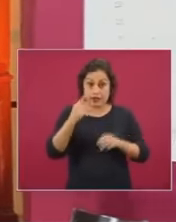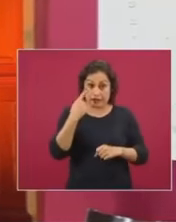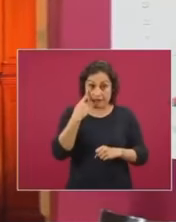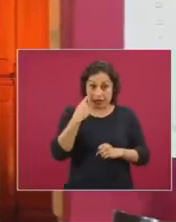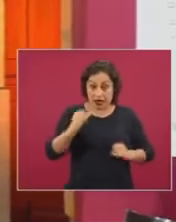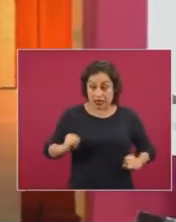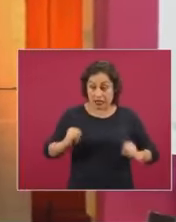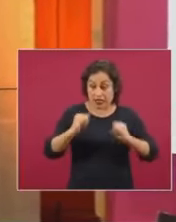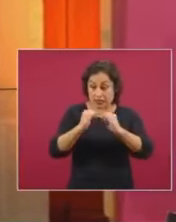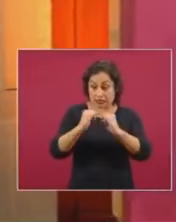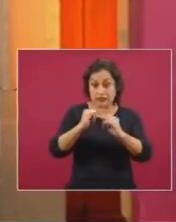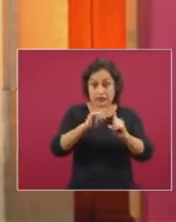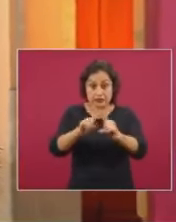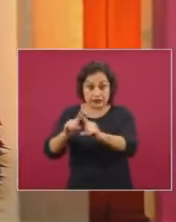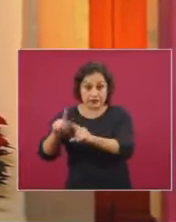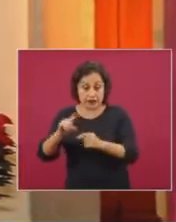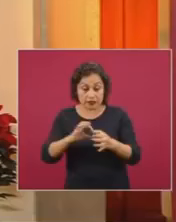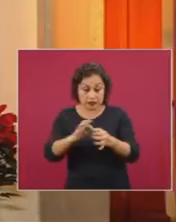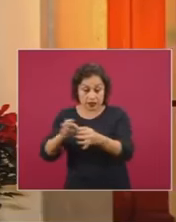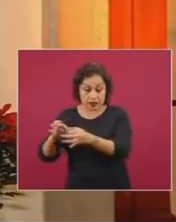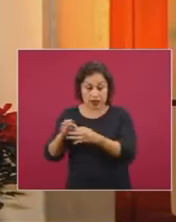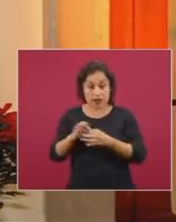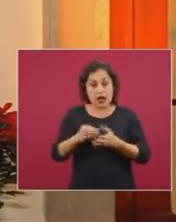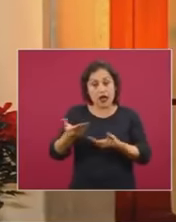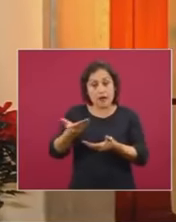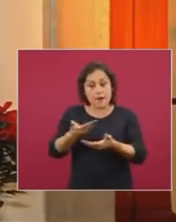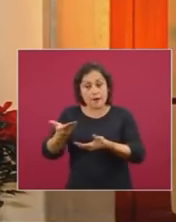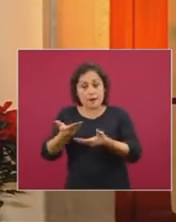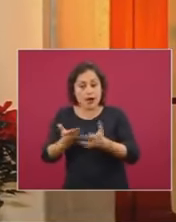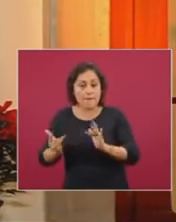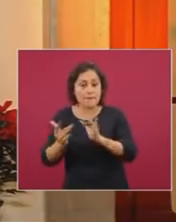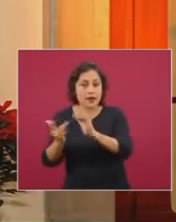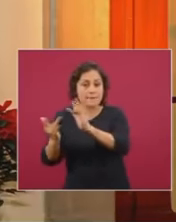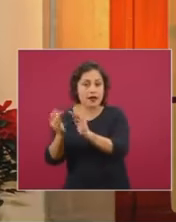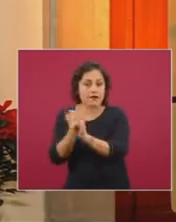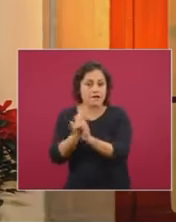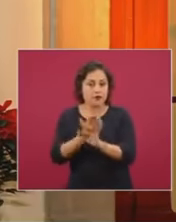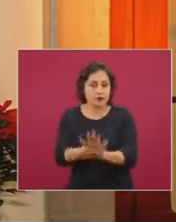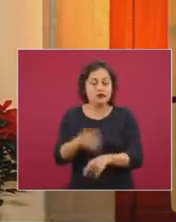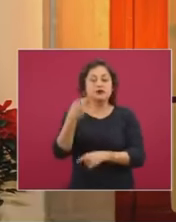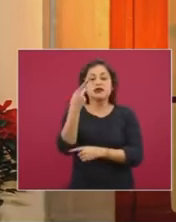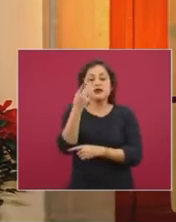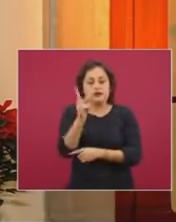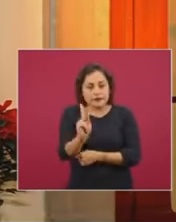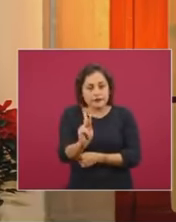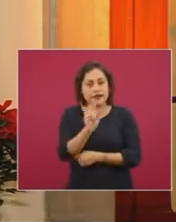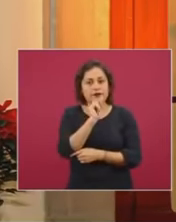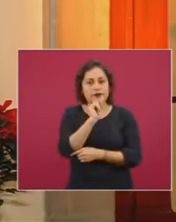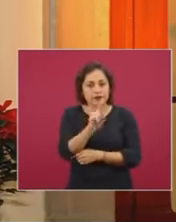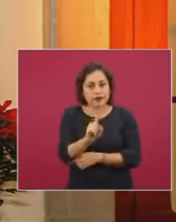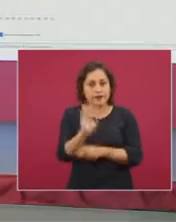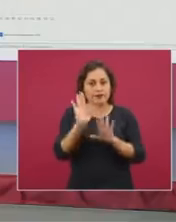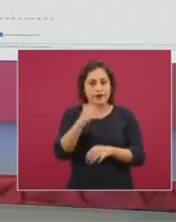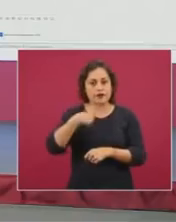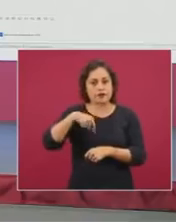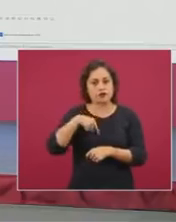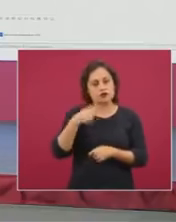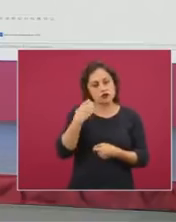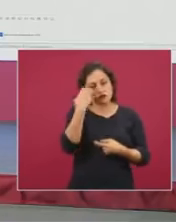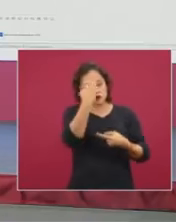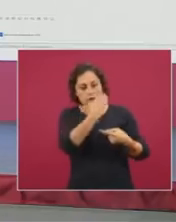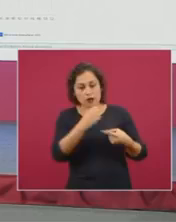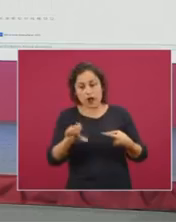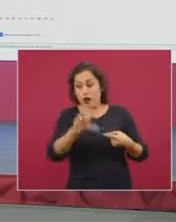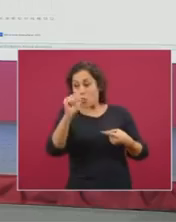entre las entidades federativas, aún teniendo modos de información muy similar, también el definir las causas de esa